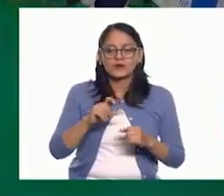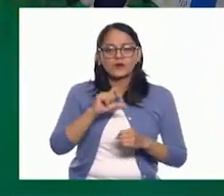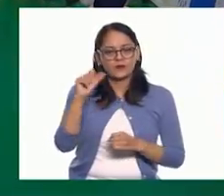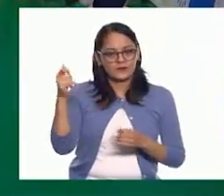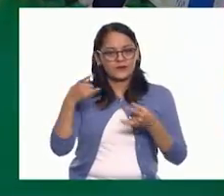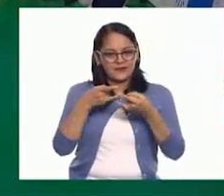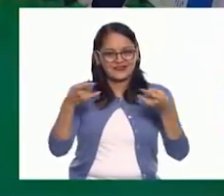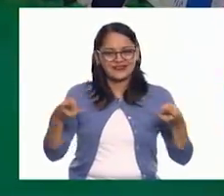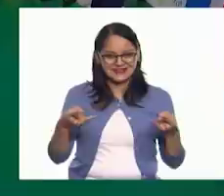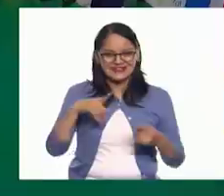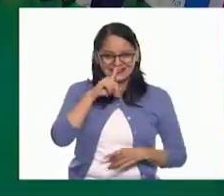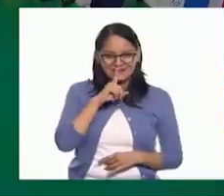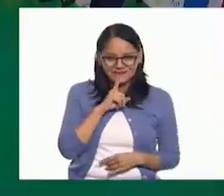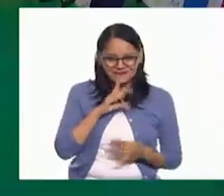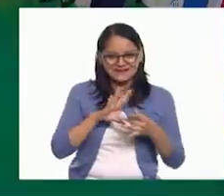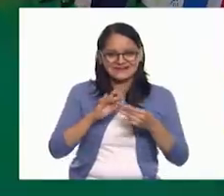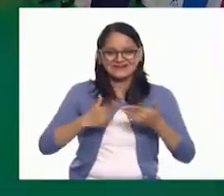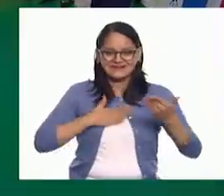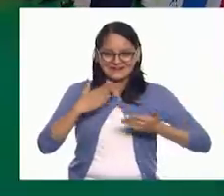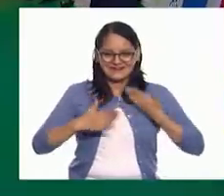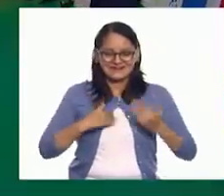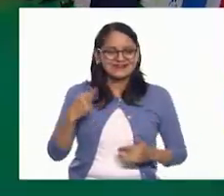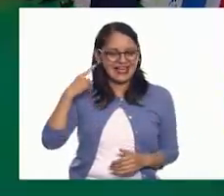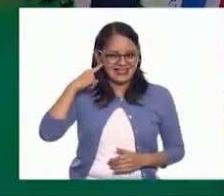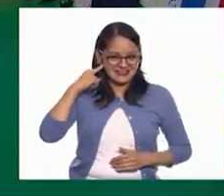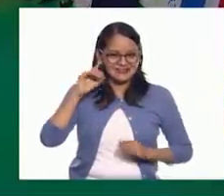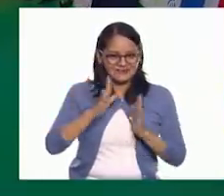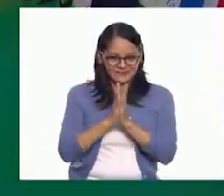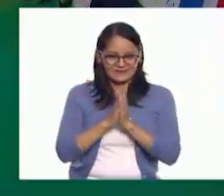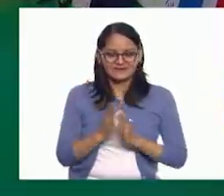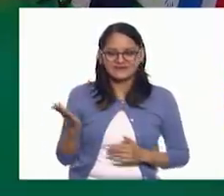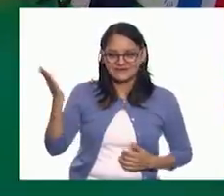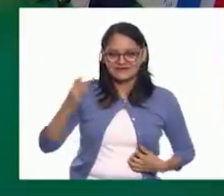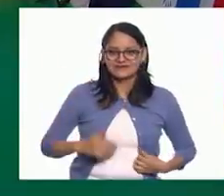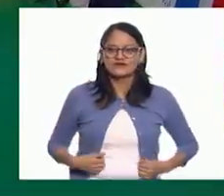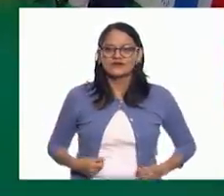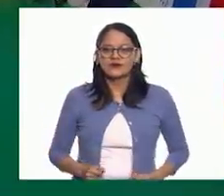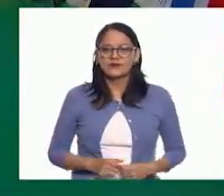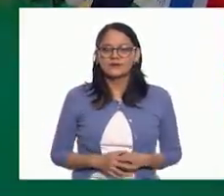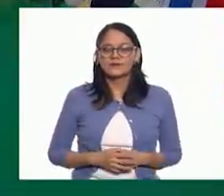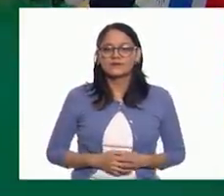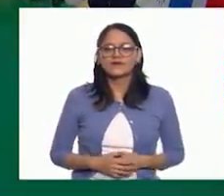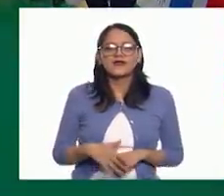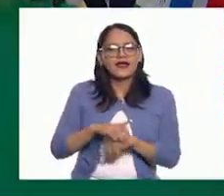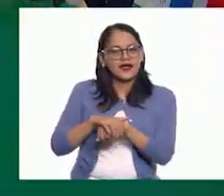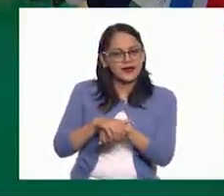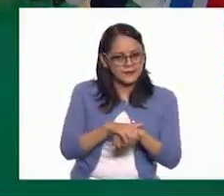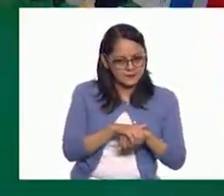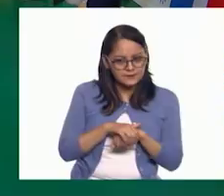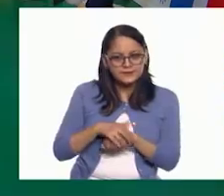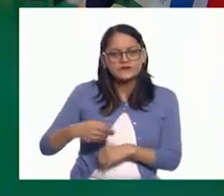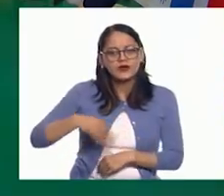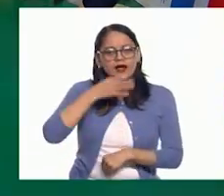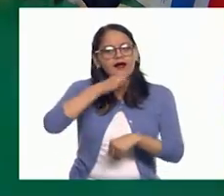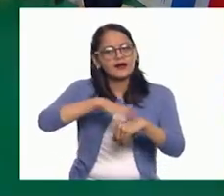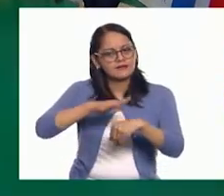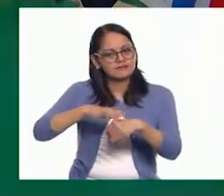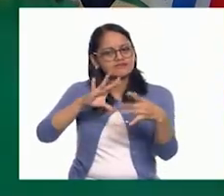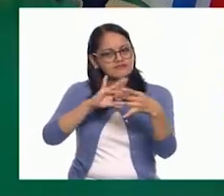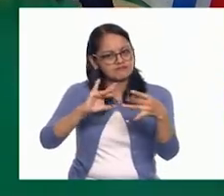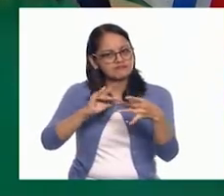patrañas que son muy divertidas. Escuchen, por favor. Amigos, les contaré